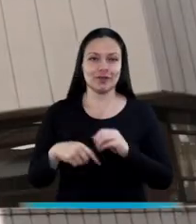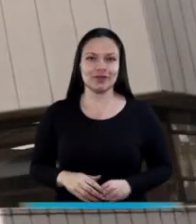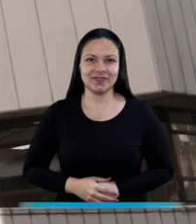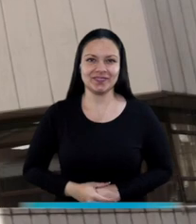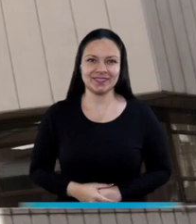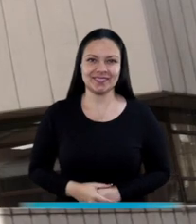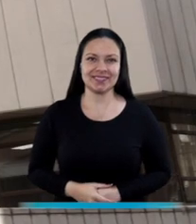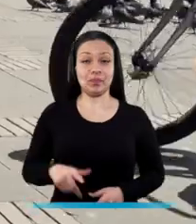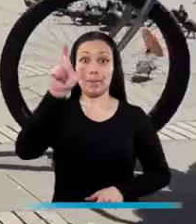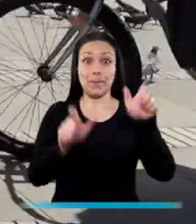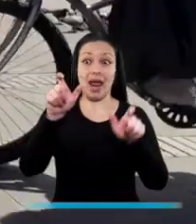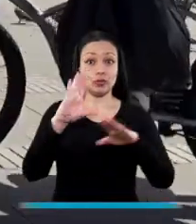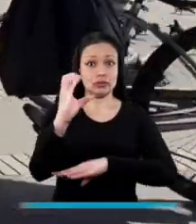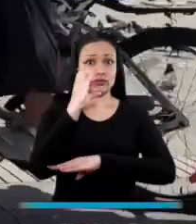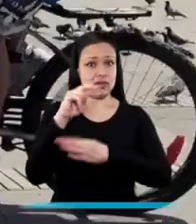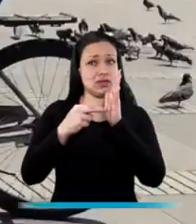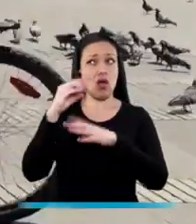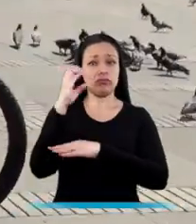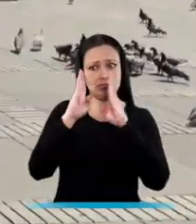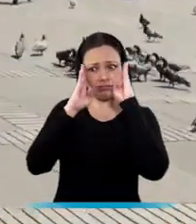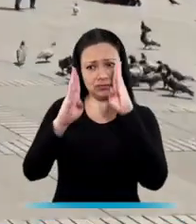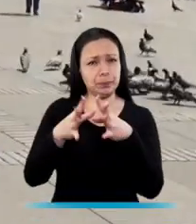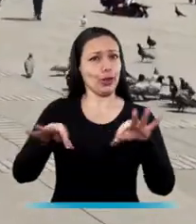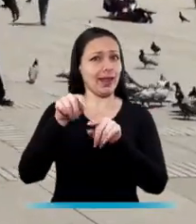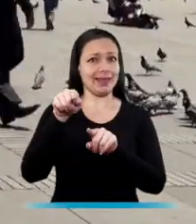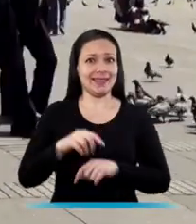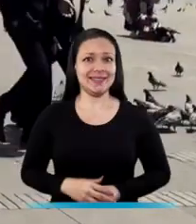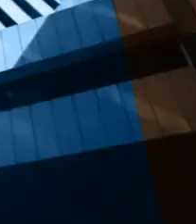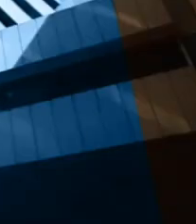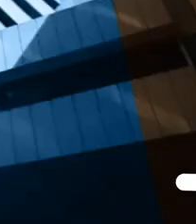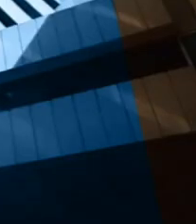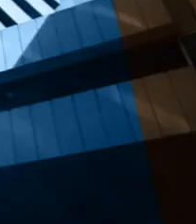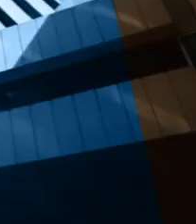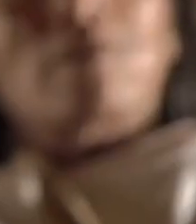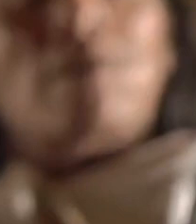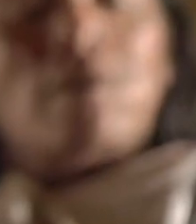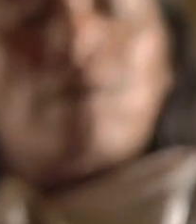El ciudadano es el centro de nuestras acciones en la Procu.